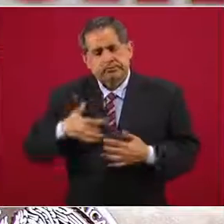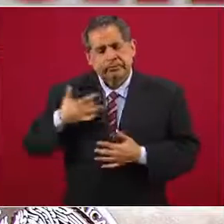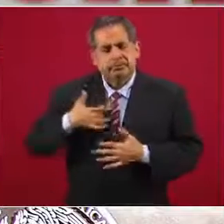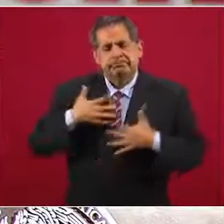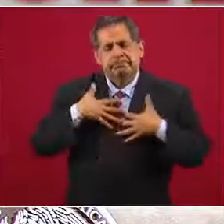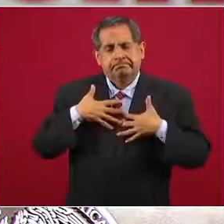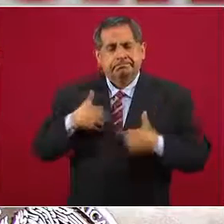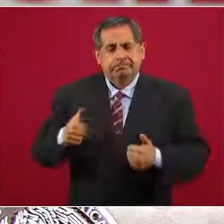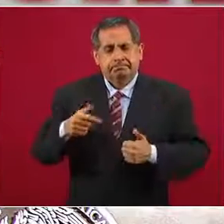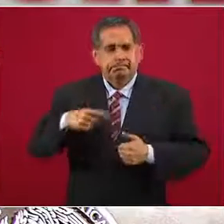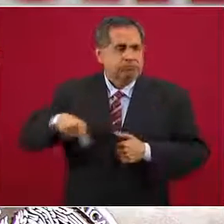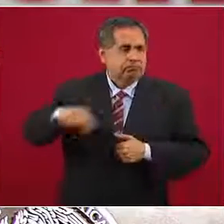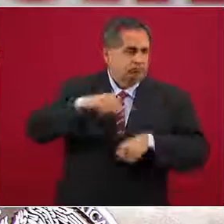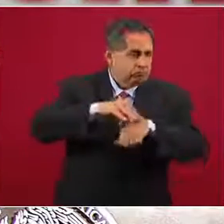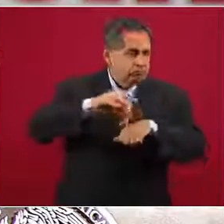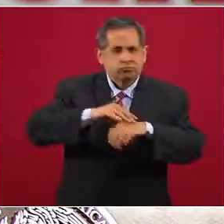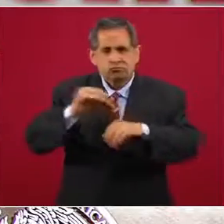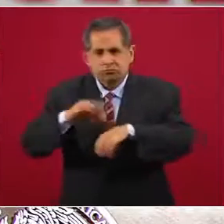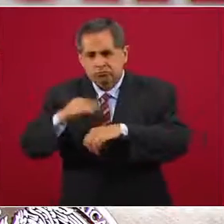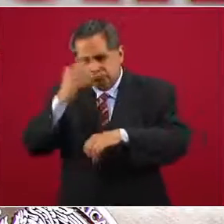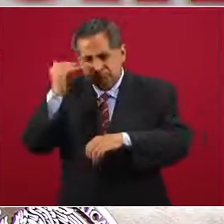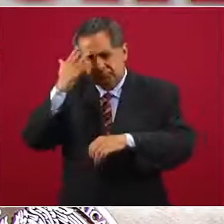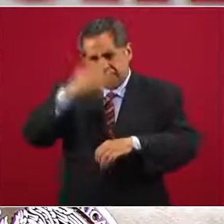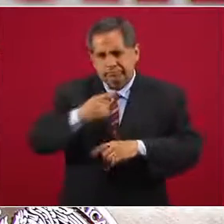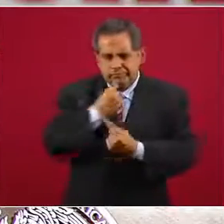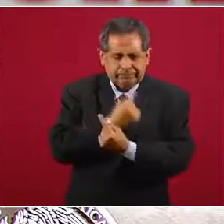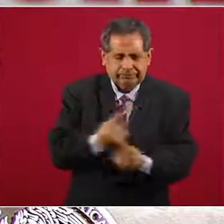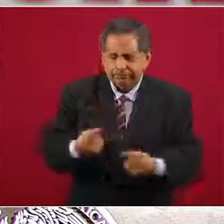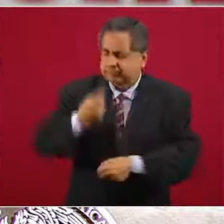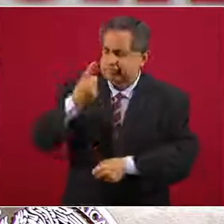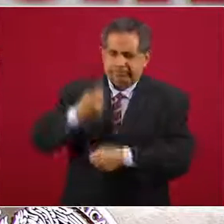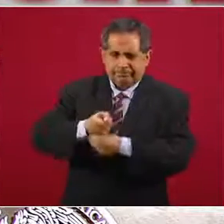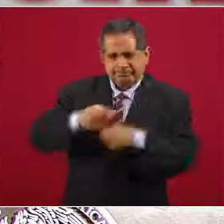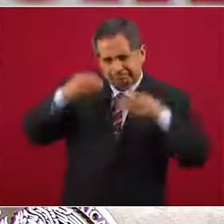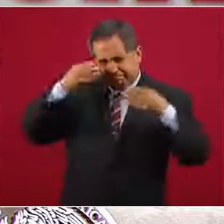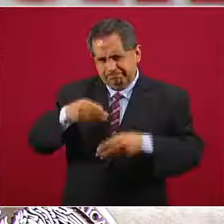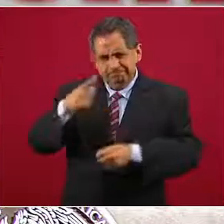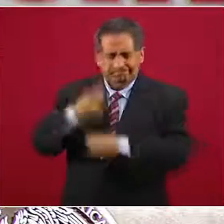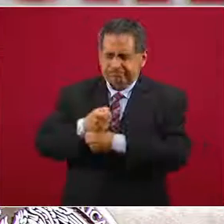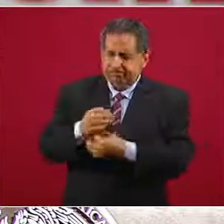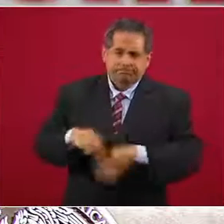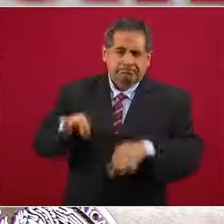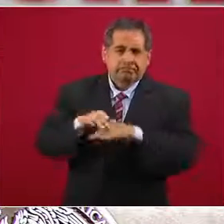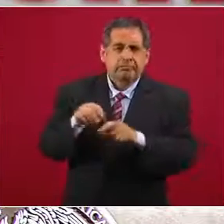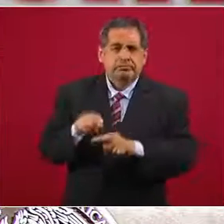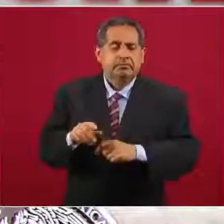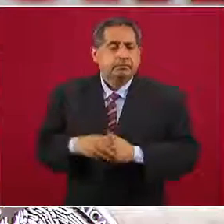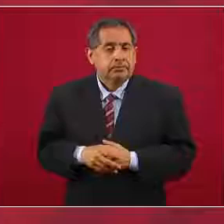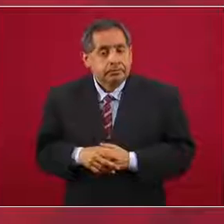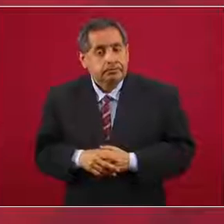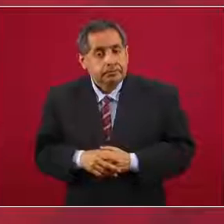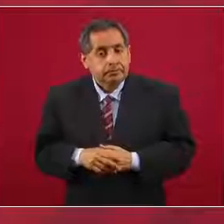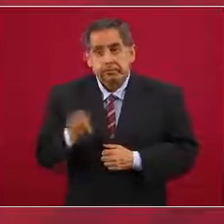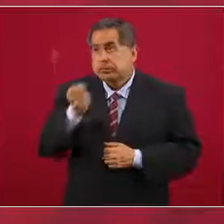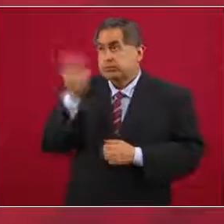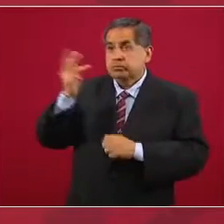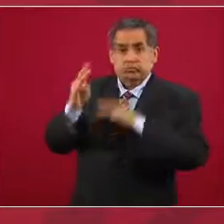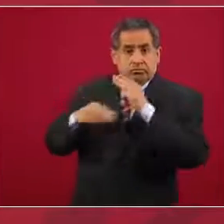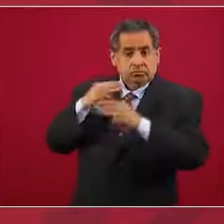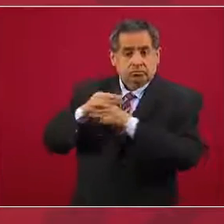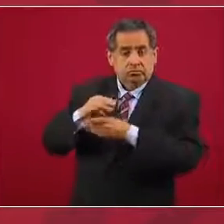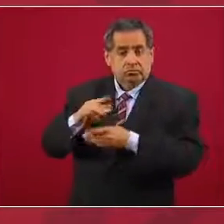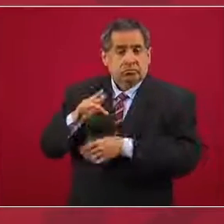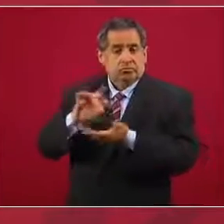todos ustedes, médicos y no médicos, pues los niños ocupan esa primera atención. Varios de ellos, de estos